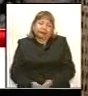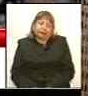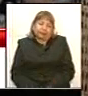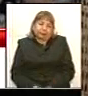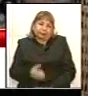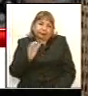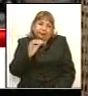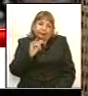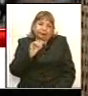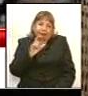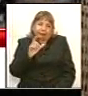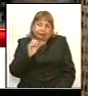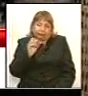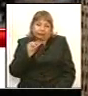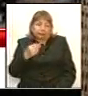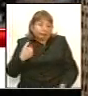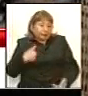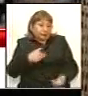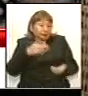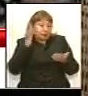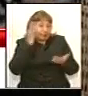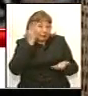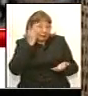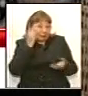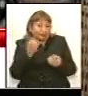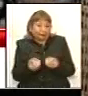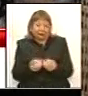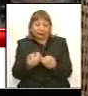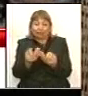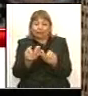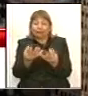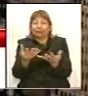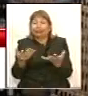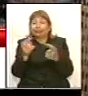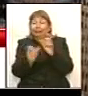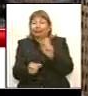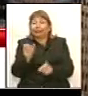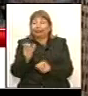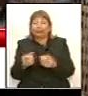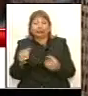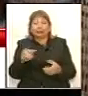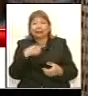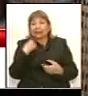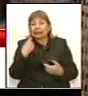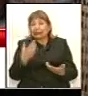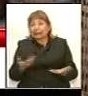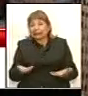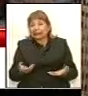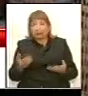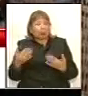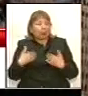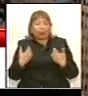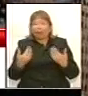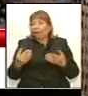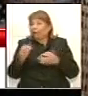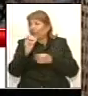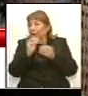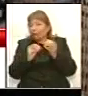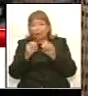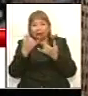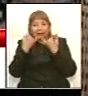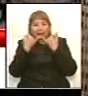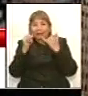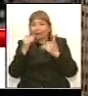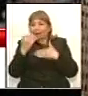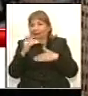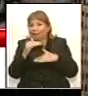Cayoma. Teníamos que saber cuántos damnificados aproximadamente había y no se podía consolidar información.